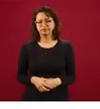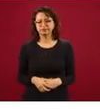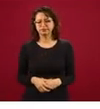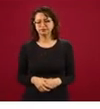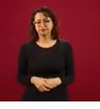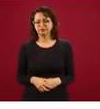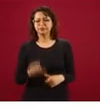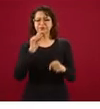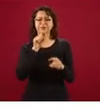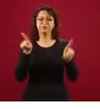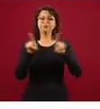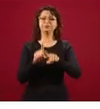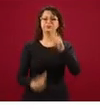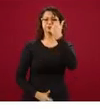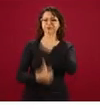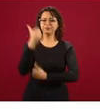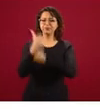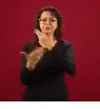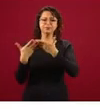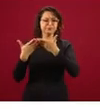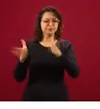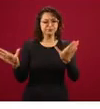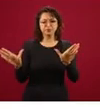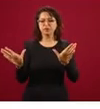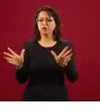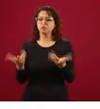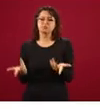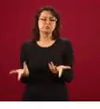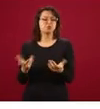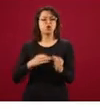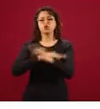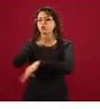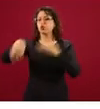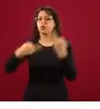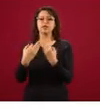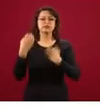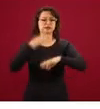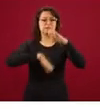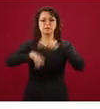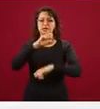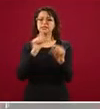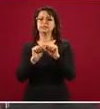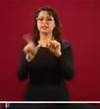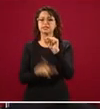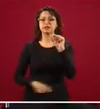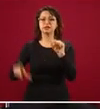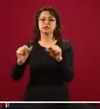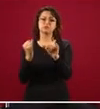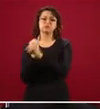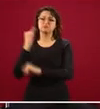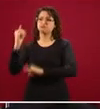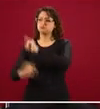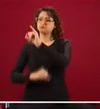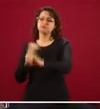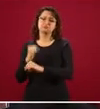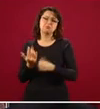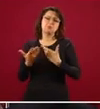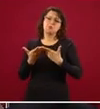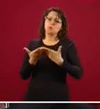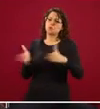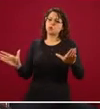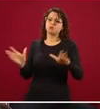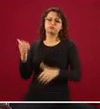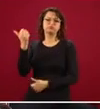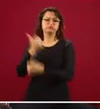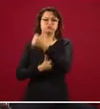licitación abierta a todos los proveedores, nacionales o internacionales. Es